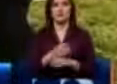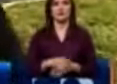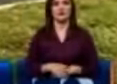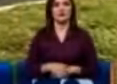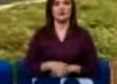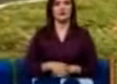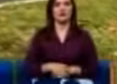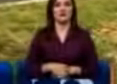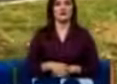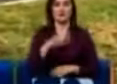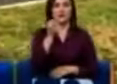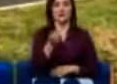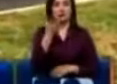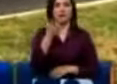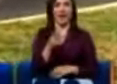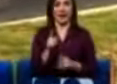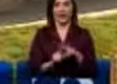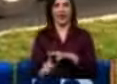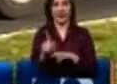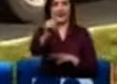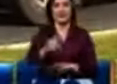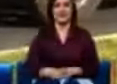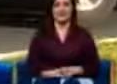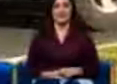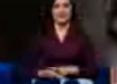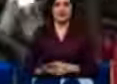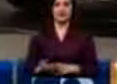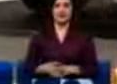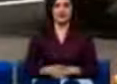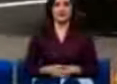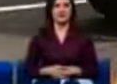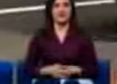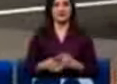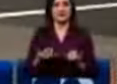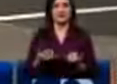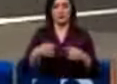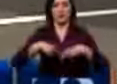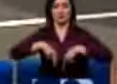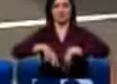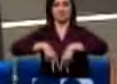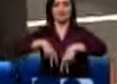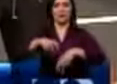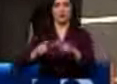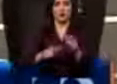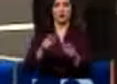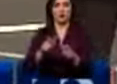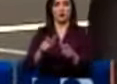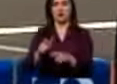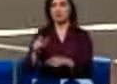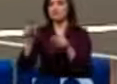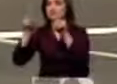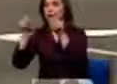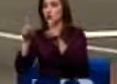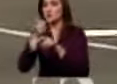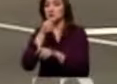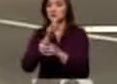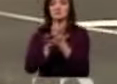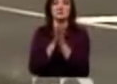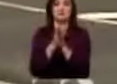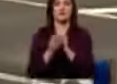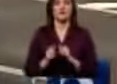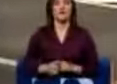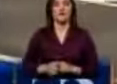días. También en este momento se coordina, como ustedes pueden ver, el cruce de los peatones. No quieren manifestarse a esta hora, pero sí